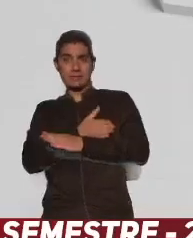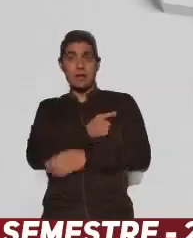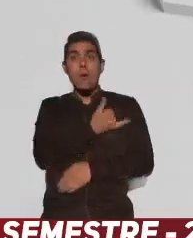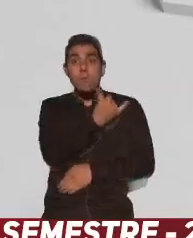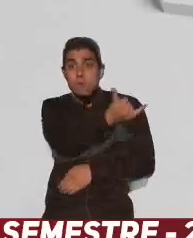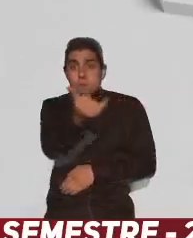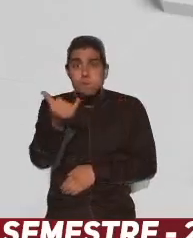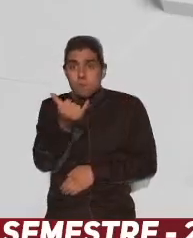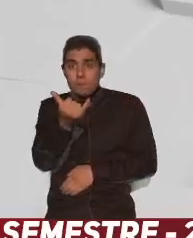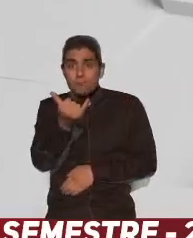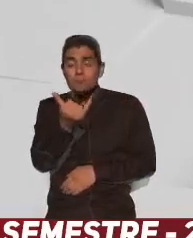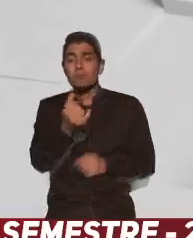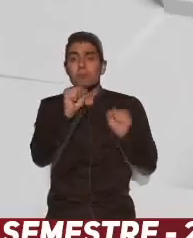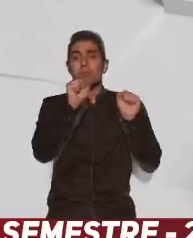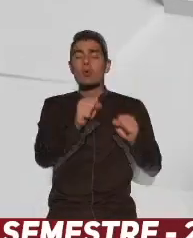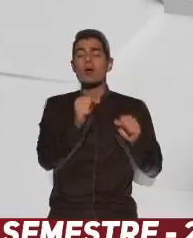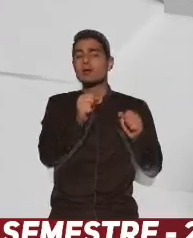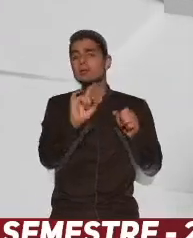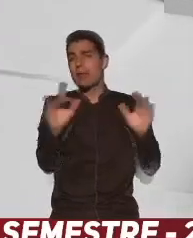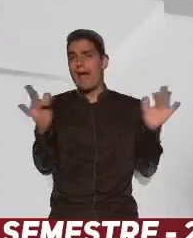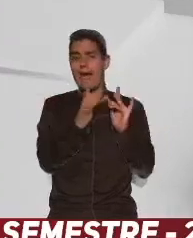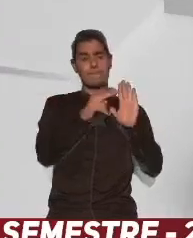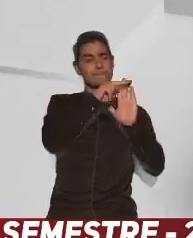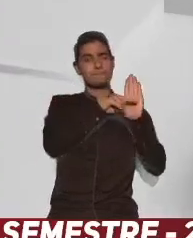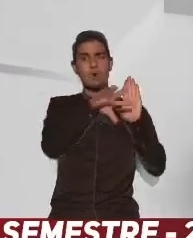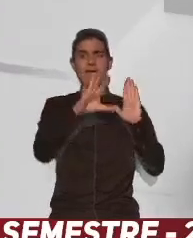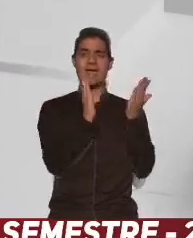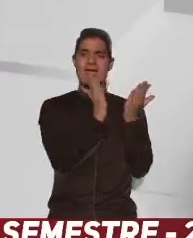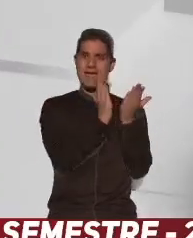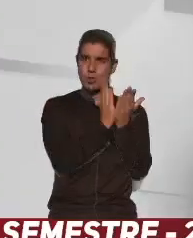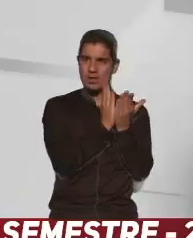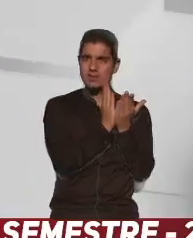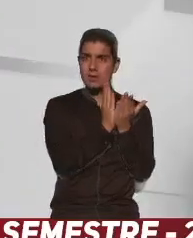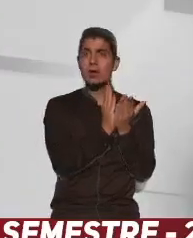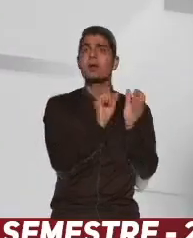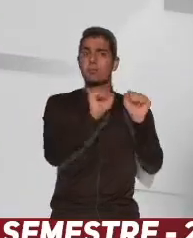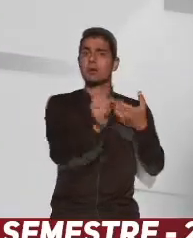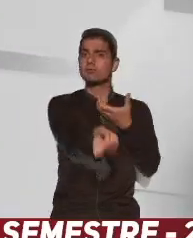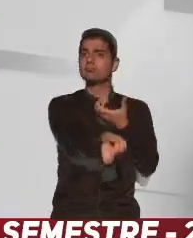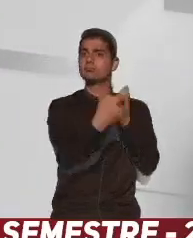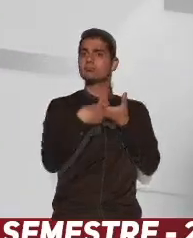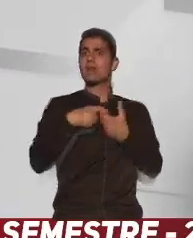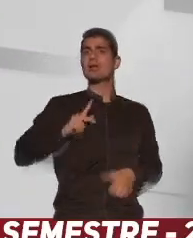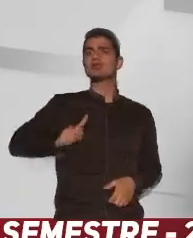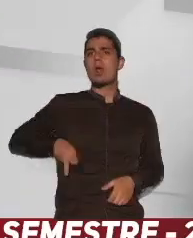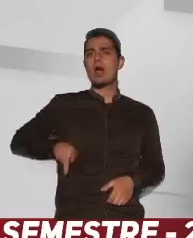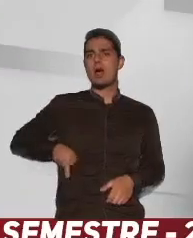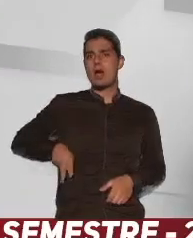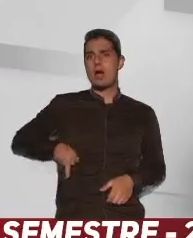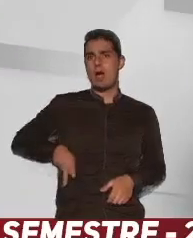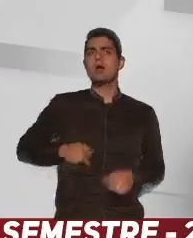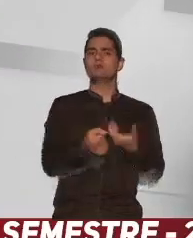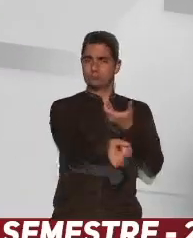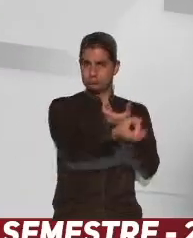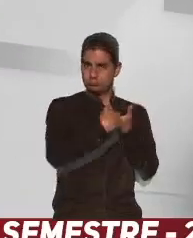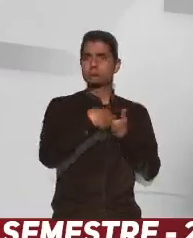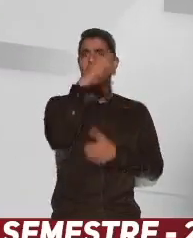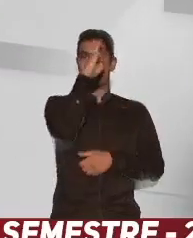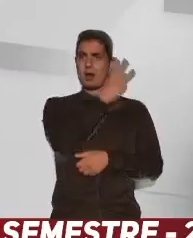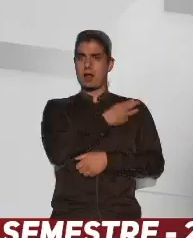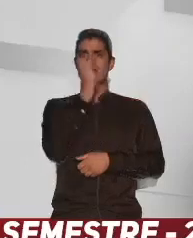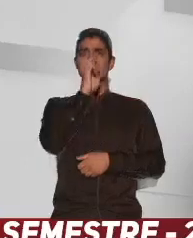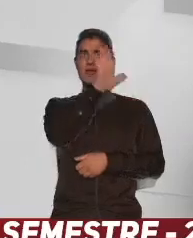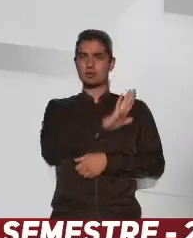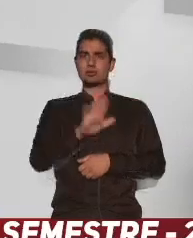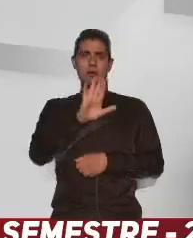gratuidad escolar o educativa, pueden hacer parte de cada una de las escuelas, se pueden incorporar para hacer parte del Ejército Nacional como un